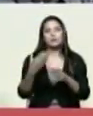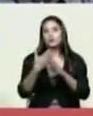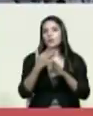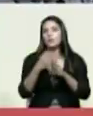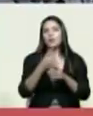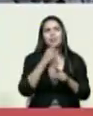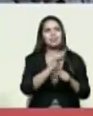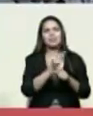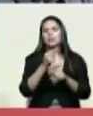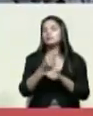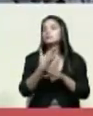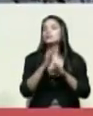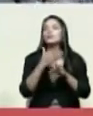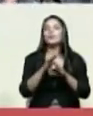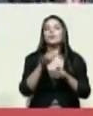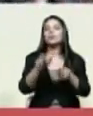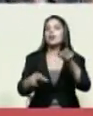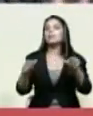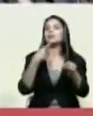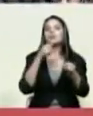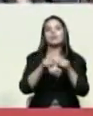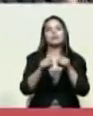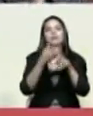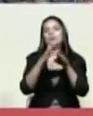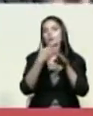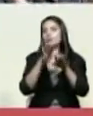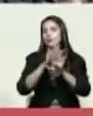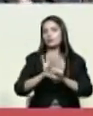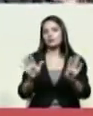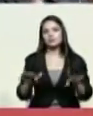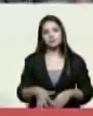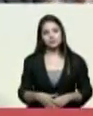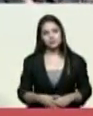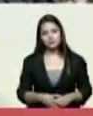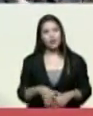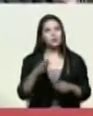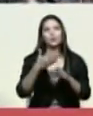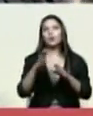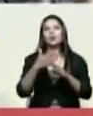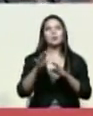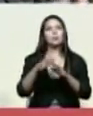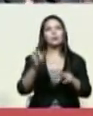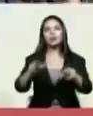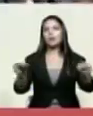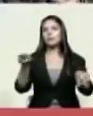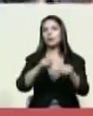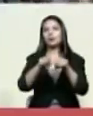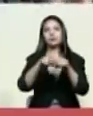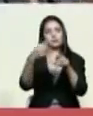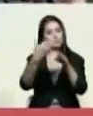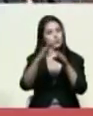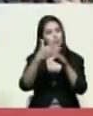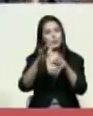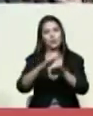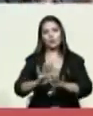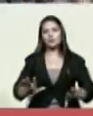digan, no les importe lo que la gente diga. No les importe lo que la gente diga.